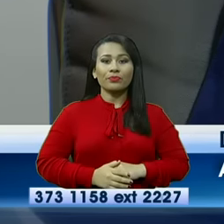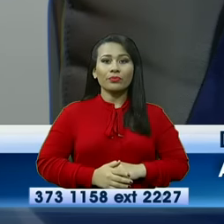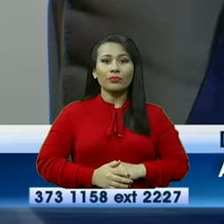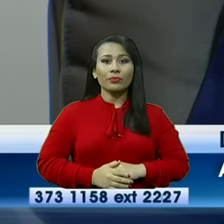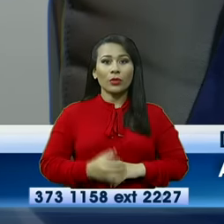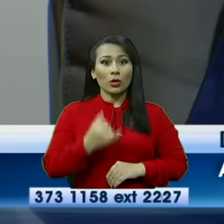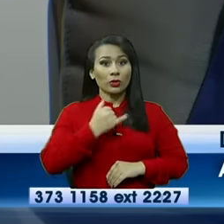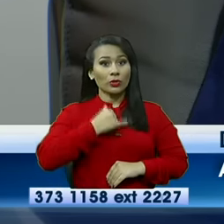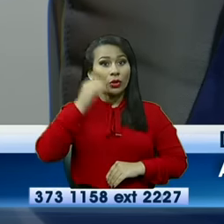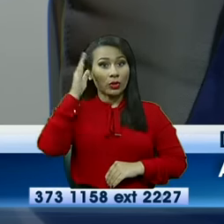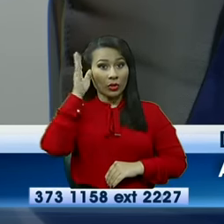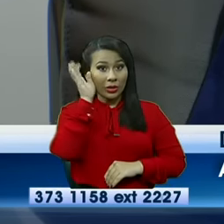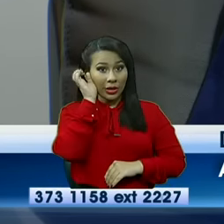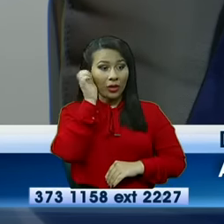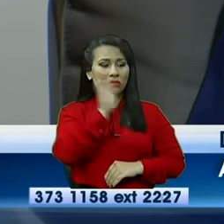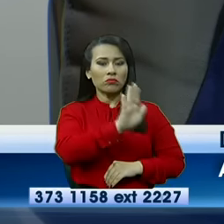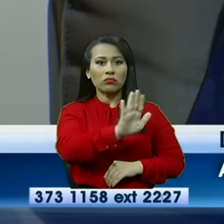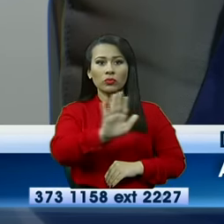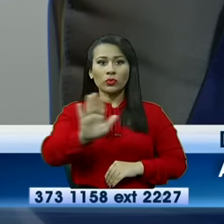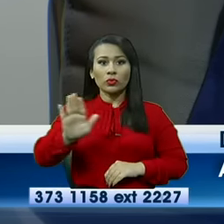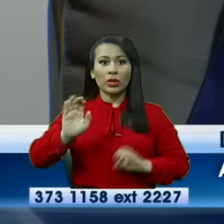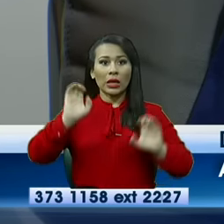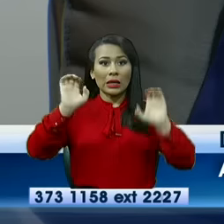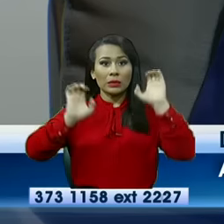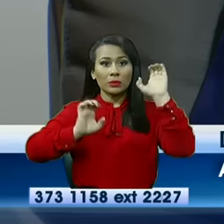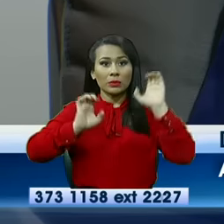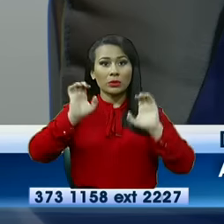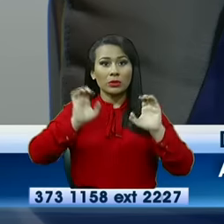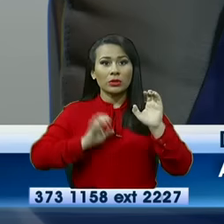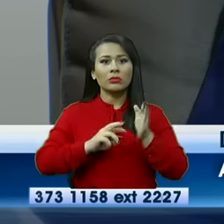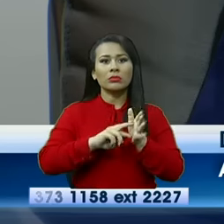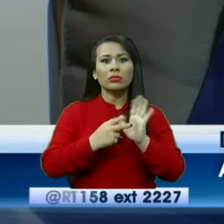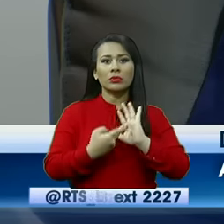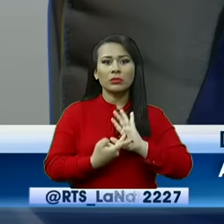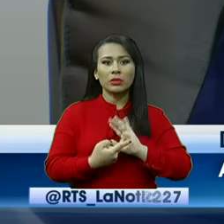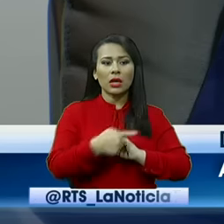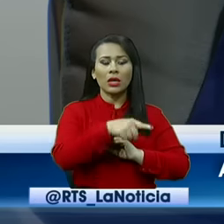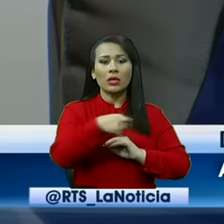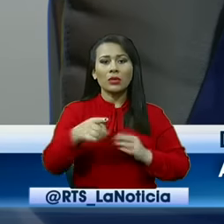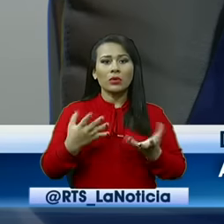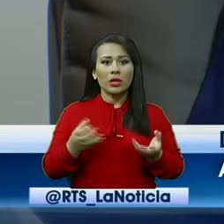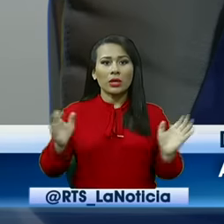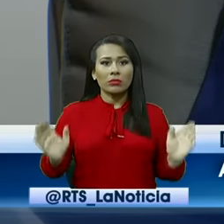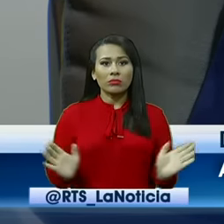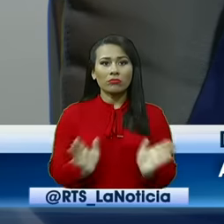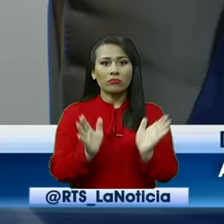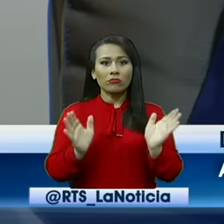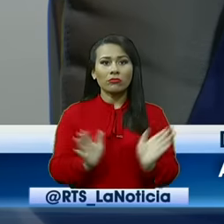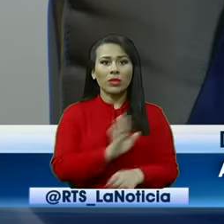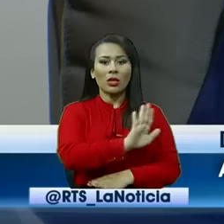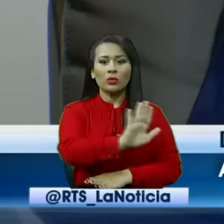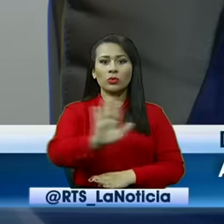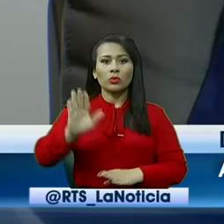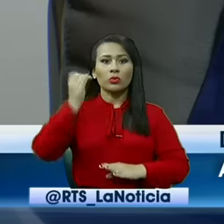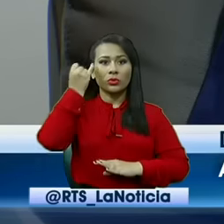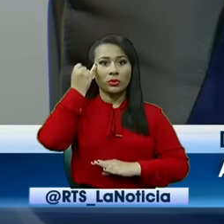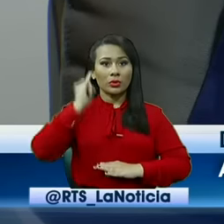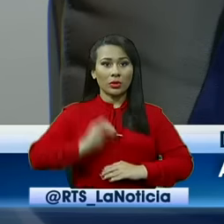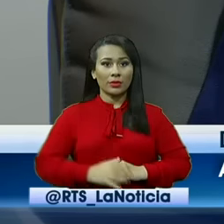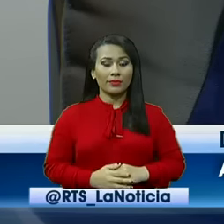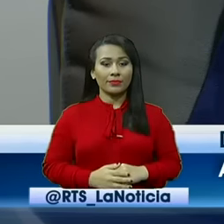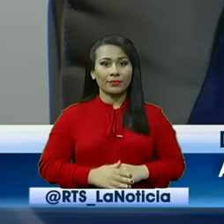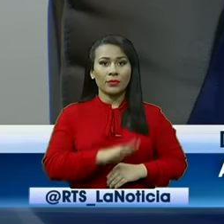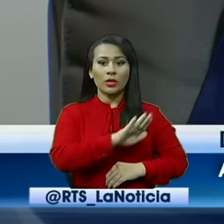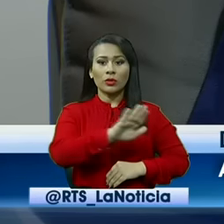este tipo de lo que tratan es de promover las propuestas